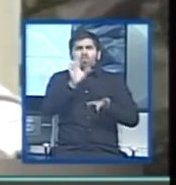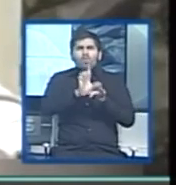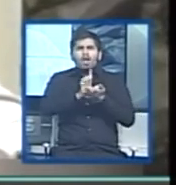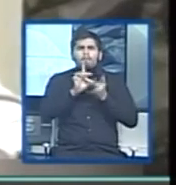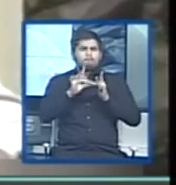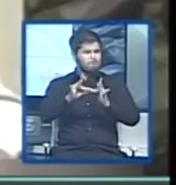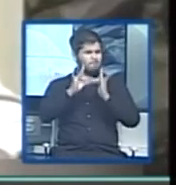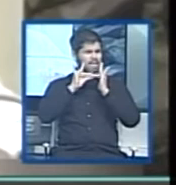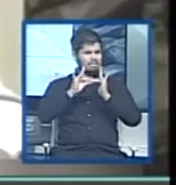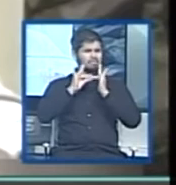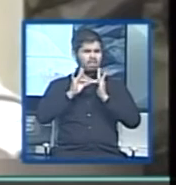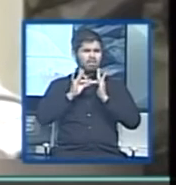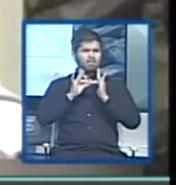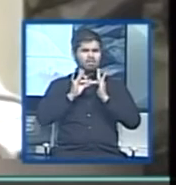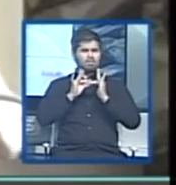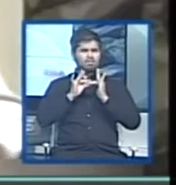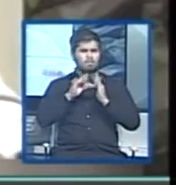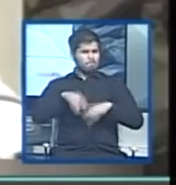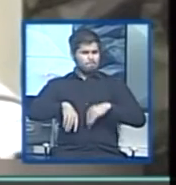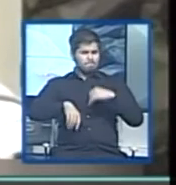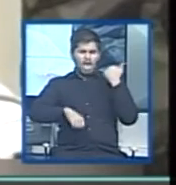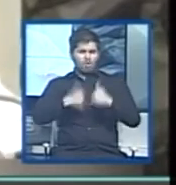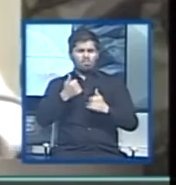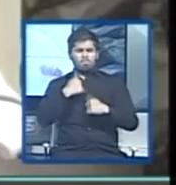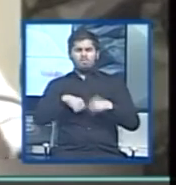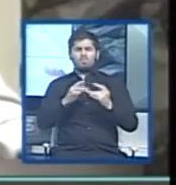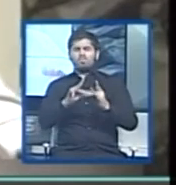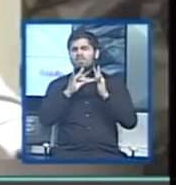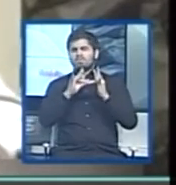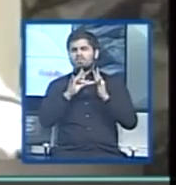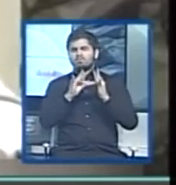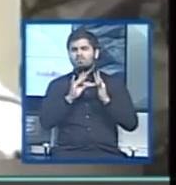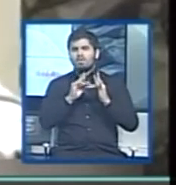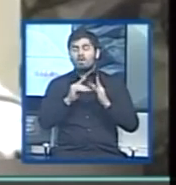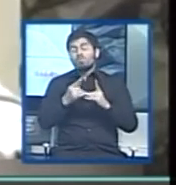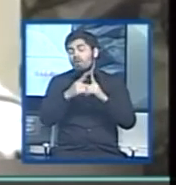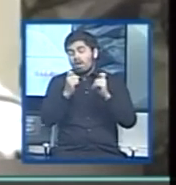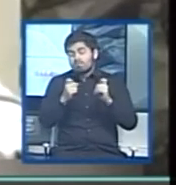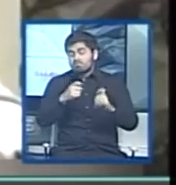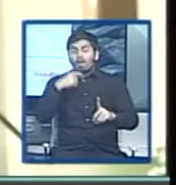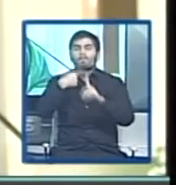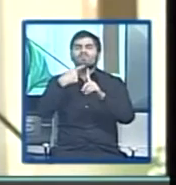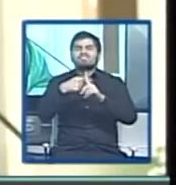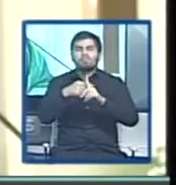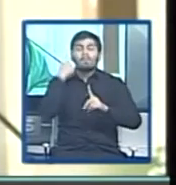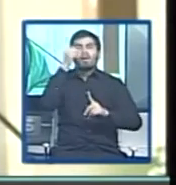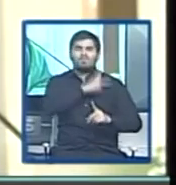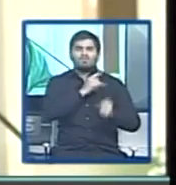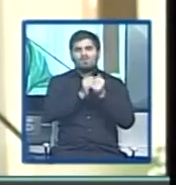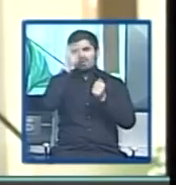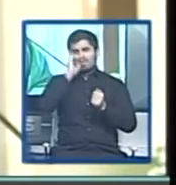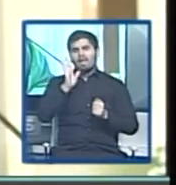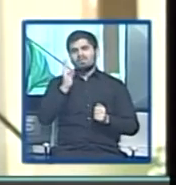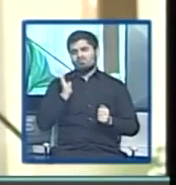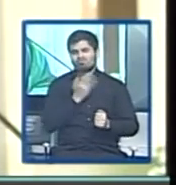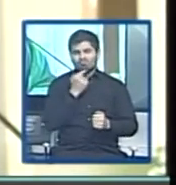privilegiado es la palabra, pero... Preferencial. Claro, preferencial. Claro. Es una acción positiva a favor de las personas con discapacidad, así nosotros